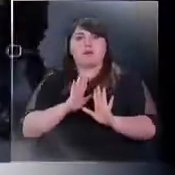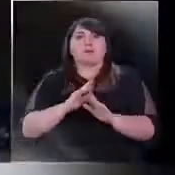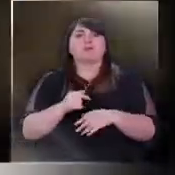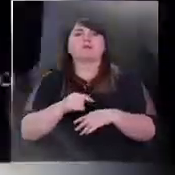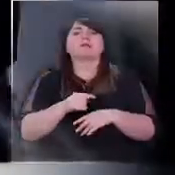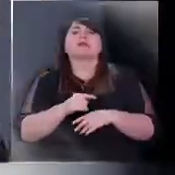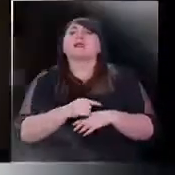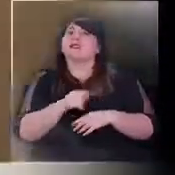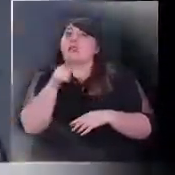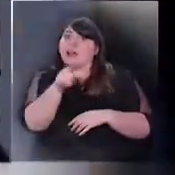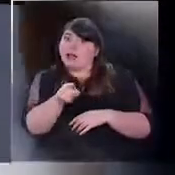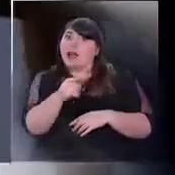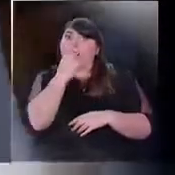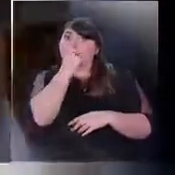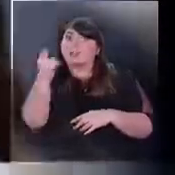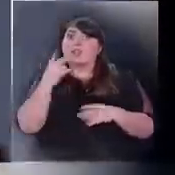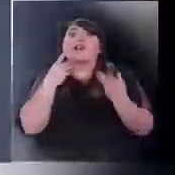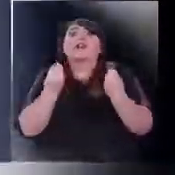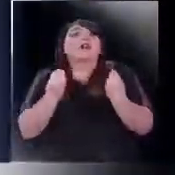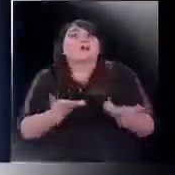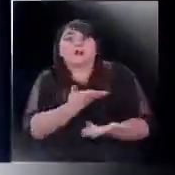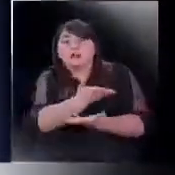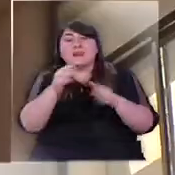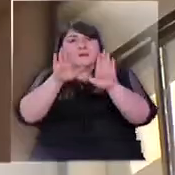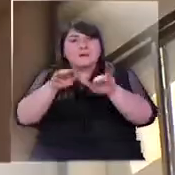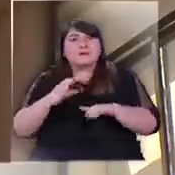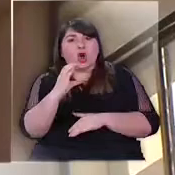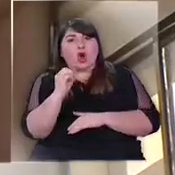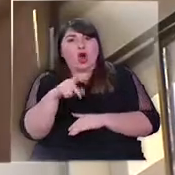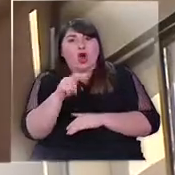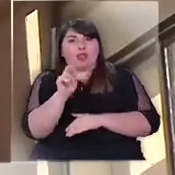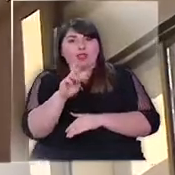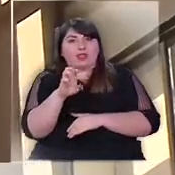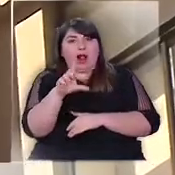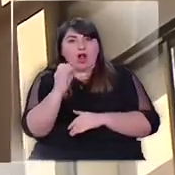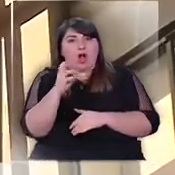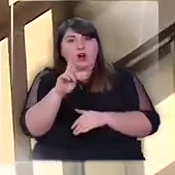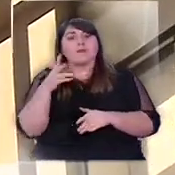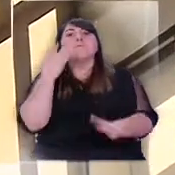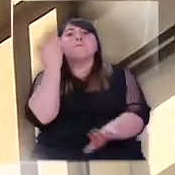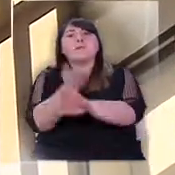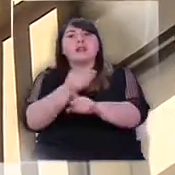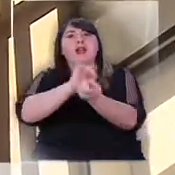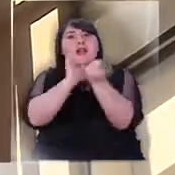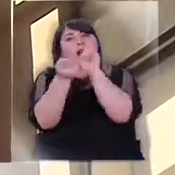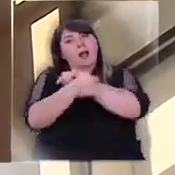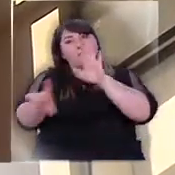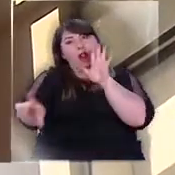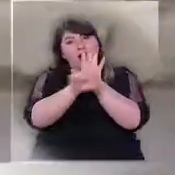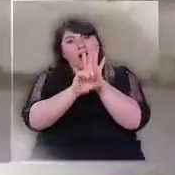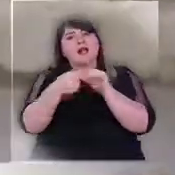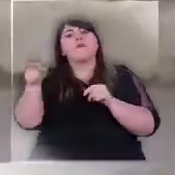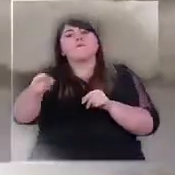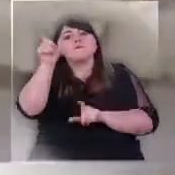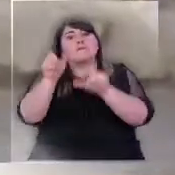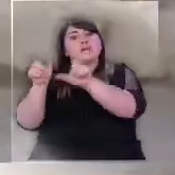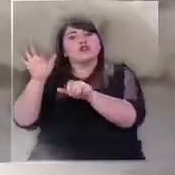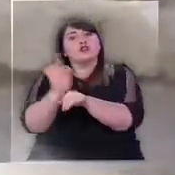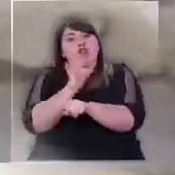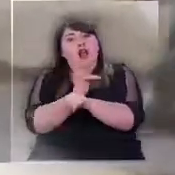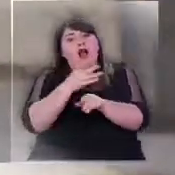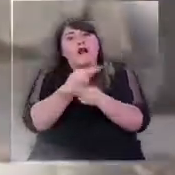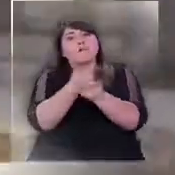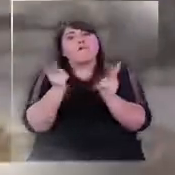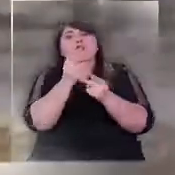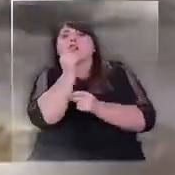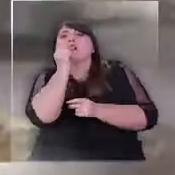A la vista de lo sucedido, es el mismo Contralor quien sugiere cambios en la legislación para que funcionarios públicos denuncien